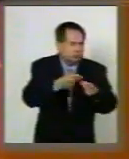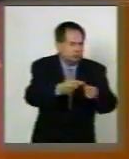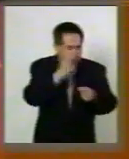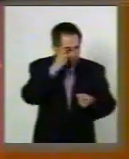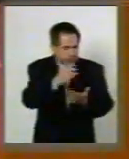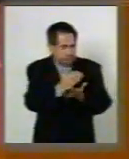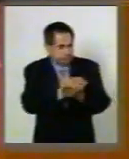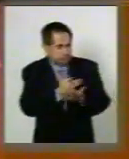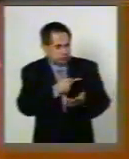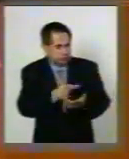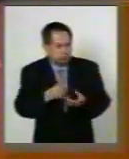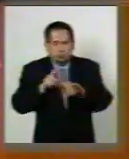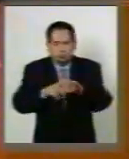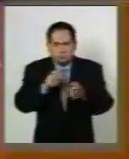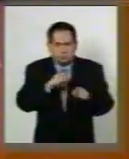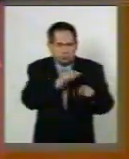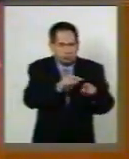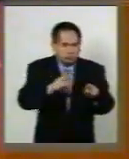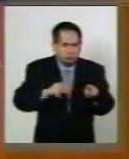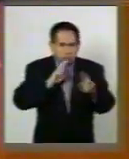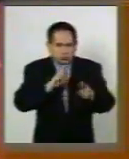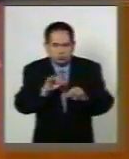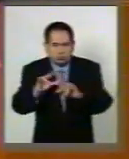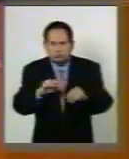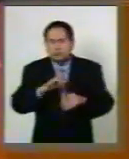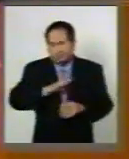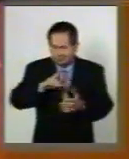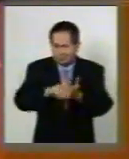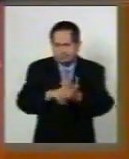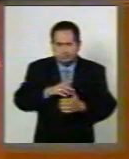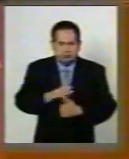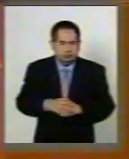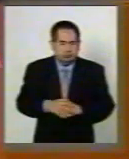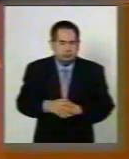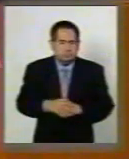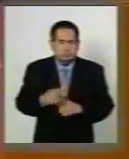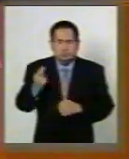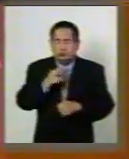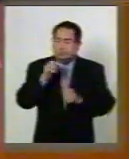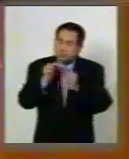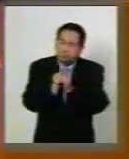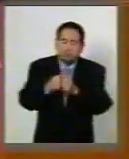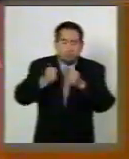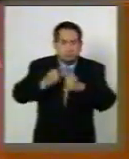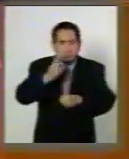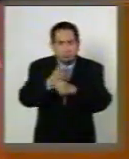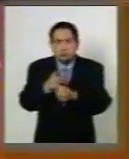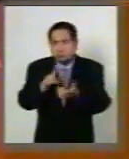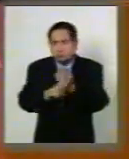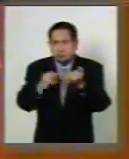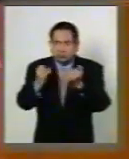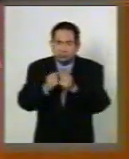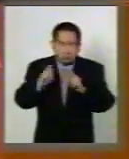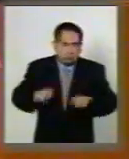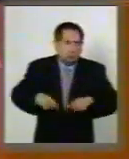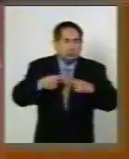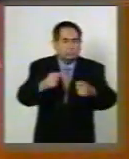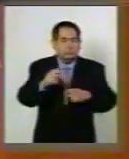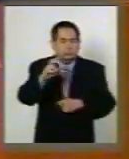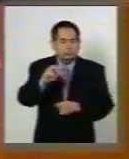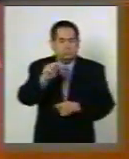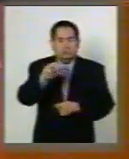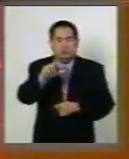pobreza, dónde va a dar resultados y dónde no. Tenemos que hacer esto en seguridad. Tenemos que darle esas capacidades al